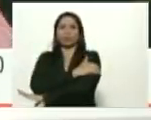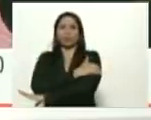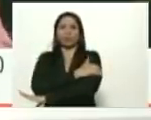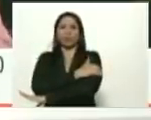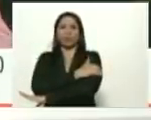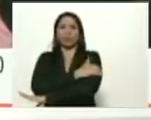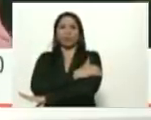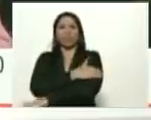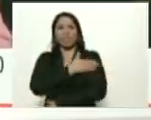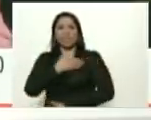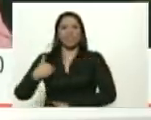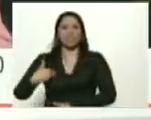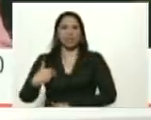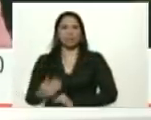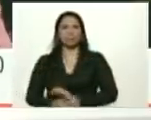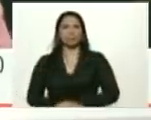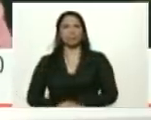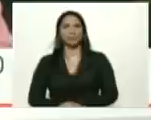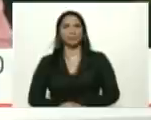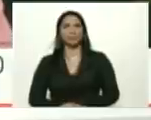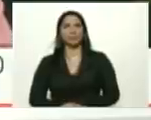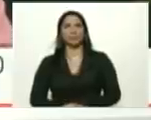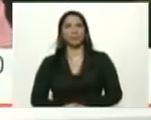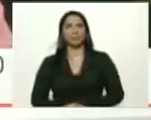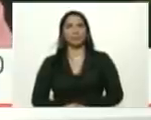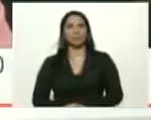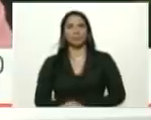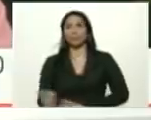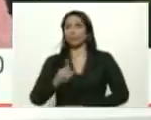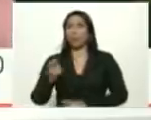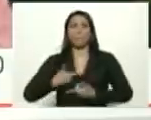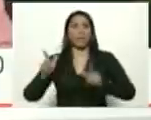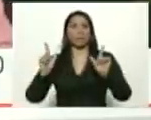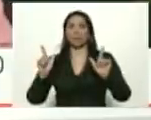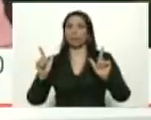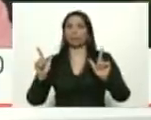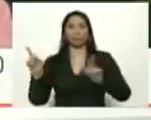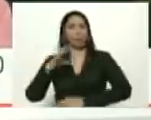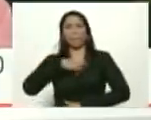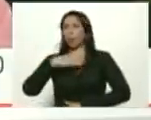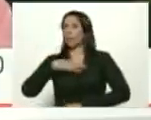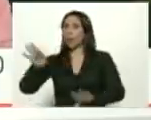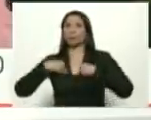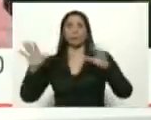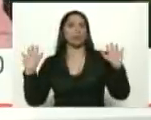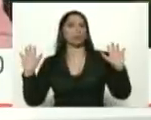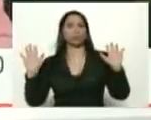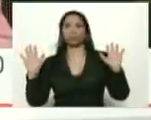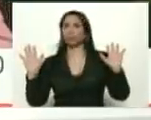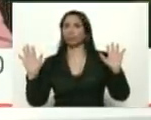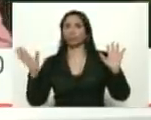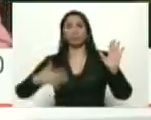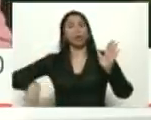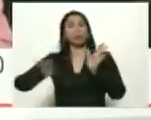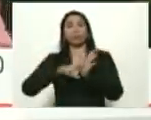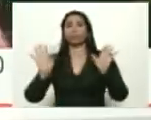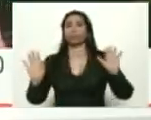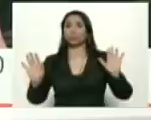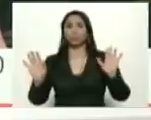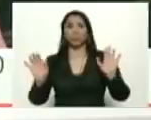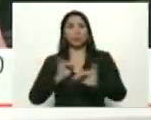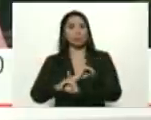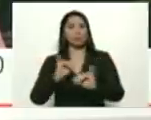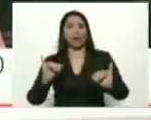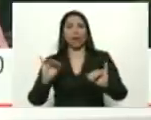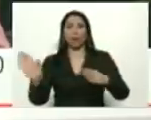pretende especular y dañar al país en medio de la pandemia. No lo voy a permitir, no lo podemos permitir. Lo reitero, ya terminando